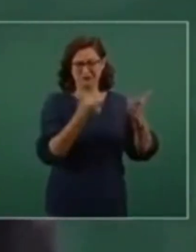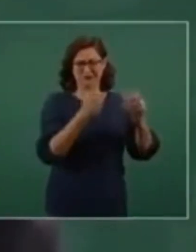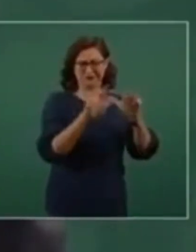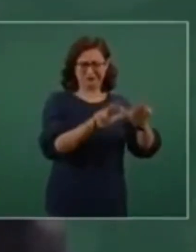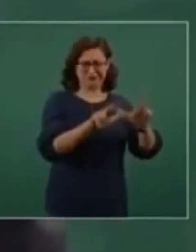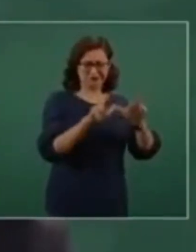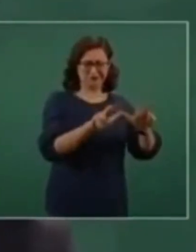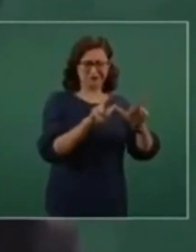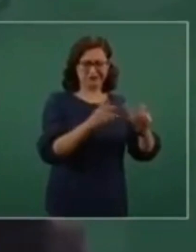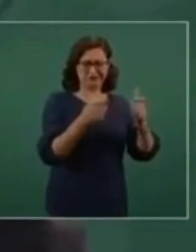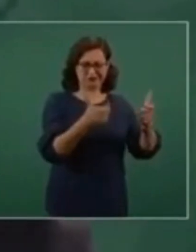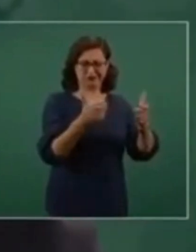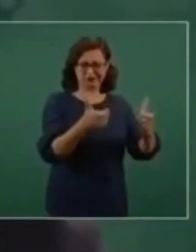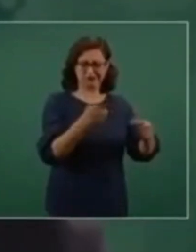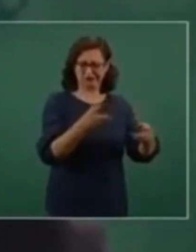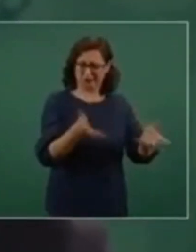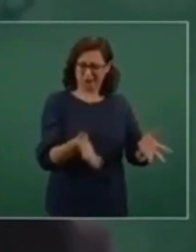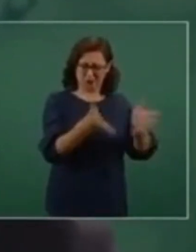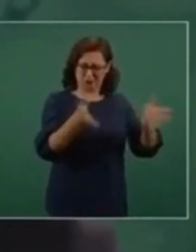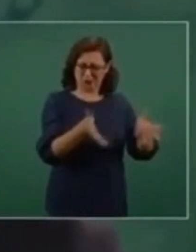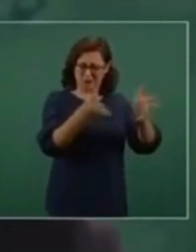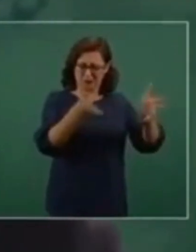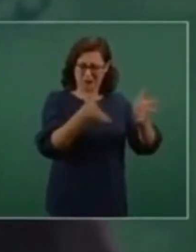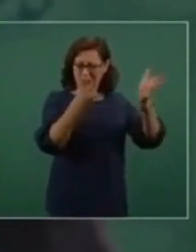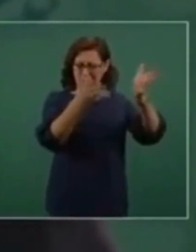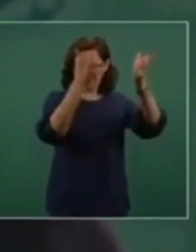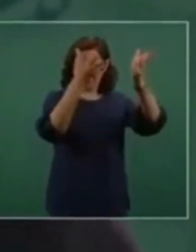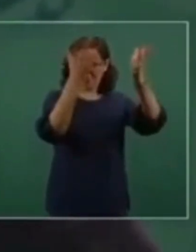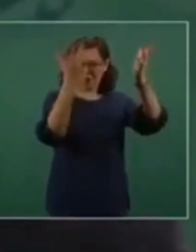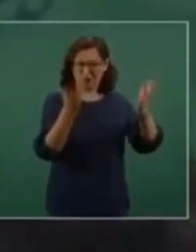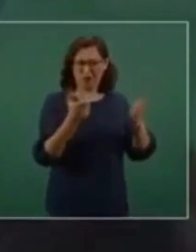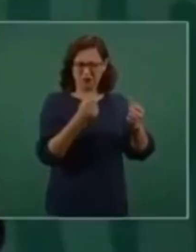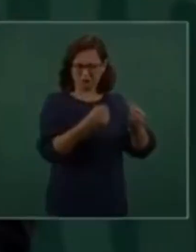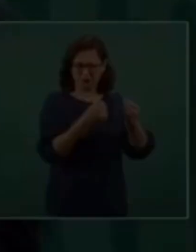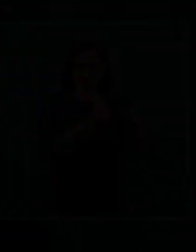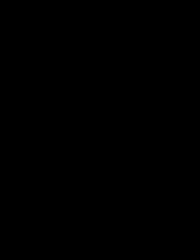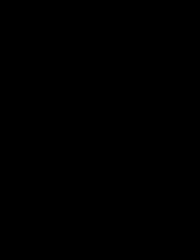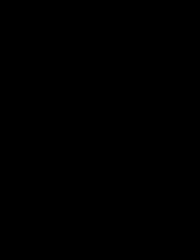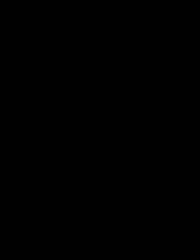va bien a los de abajo. Que si llueve fuerte arriba, gotea